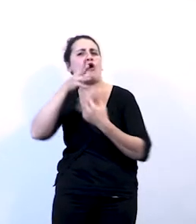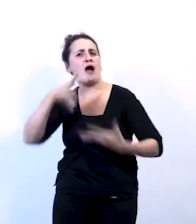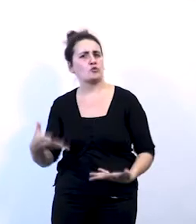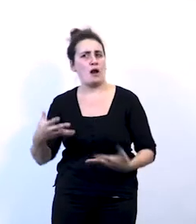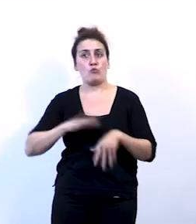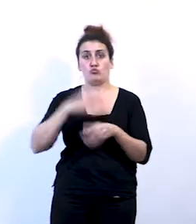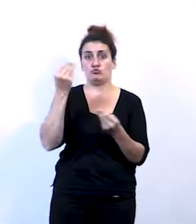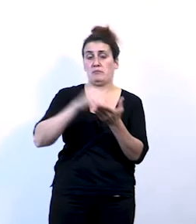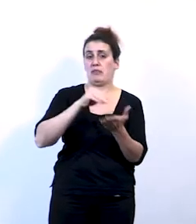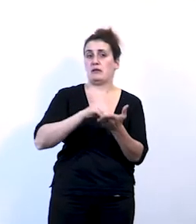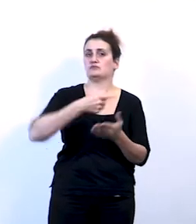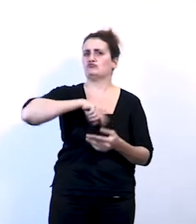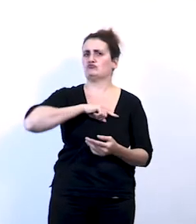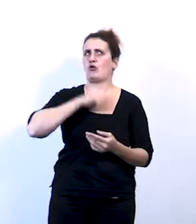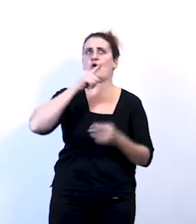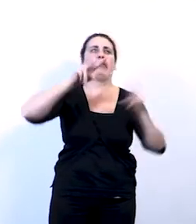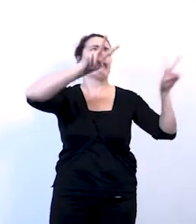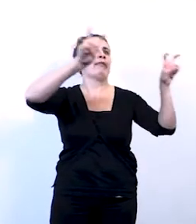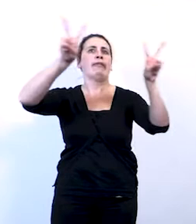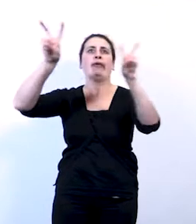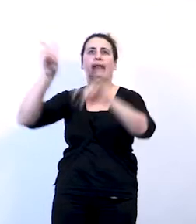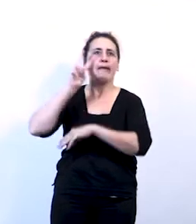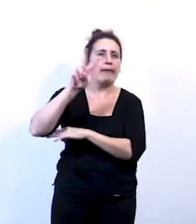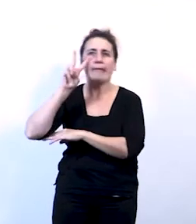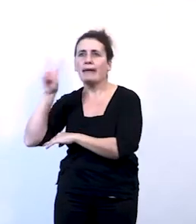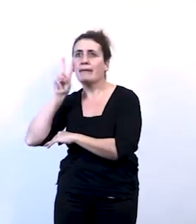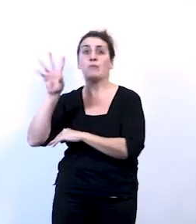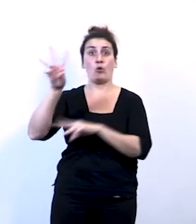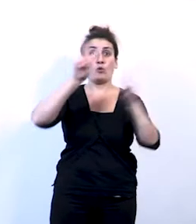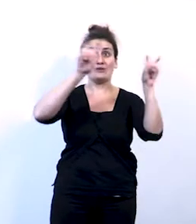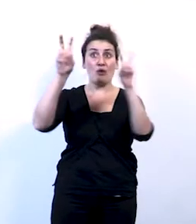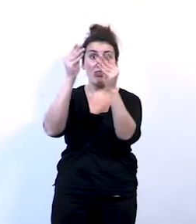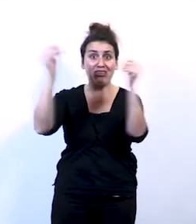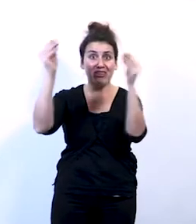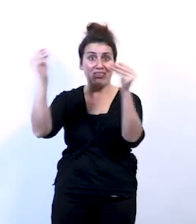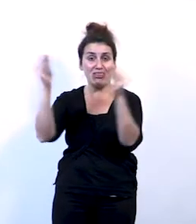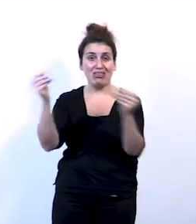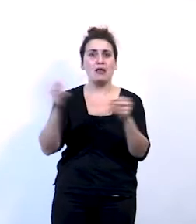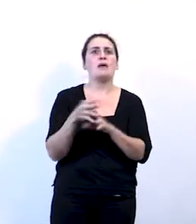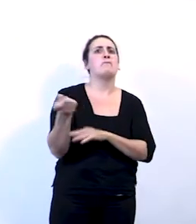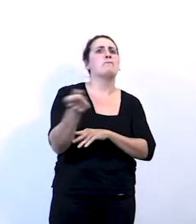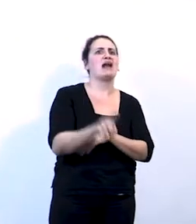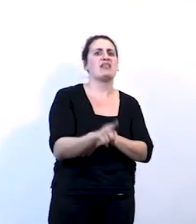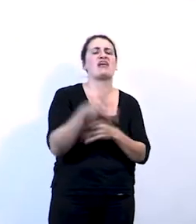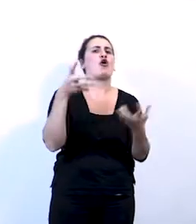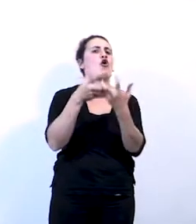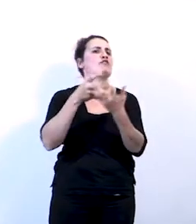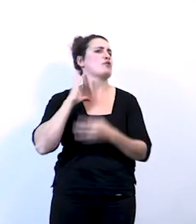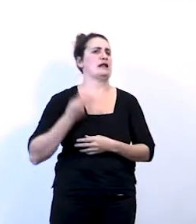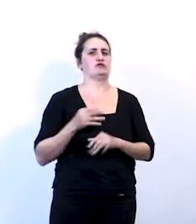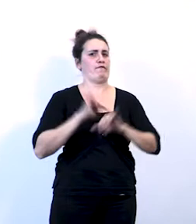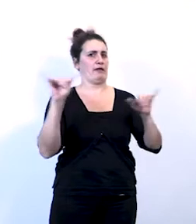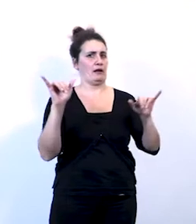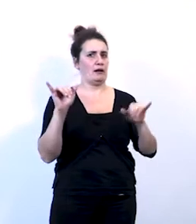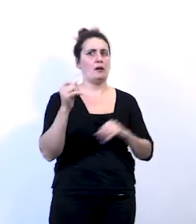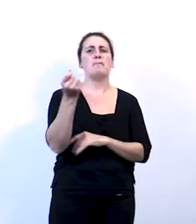que muchas veces nos encontramos como contares, pero cuando esos titulares desaparecen, parece que desaparece el conflicto, parece que